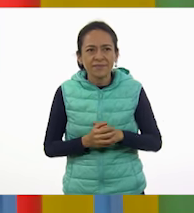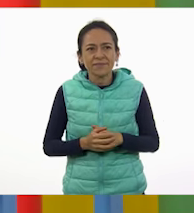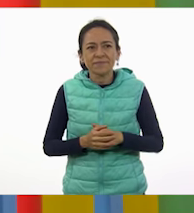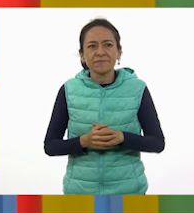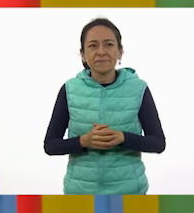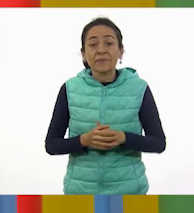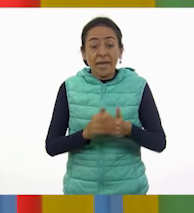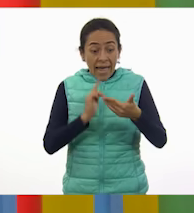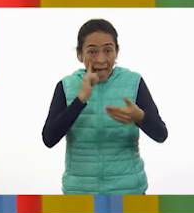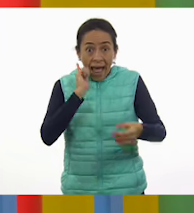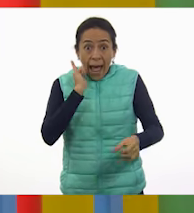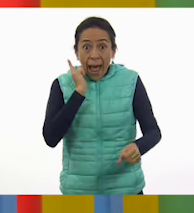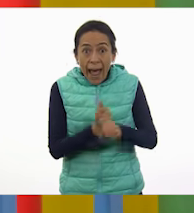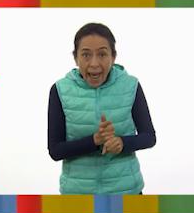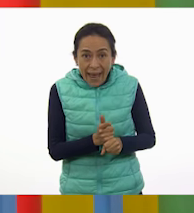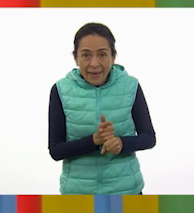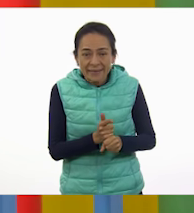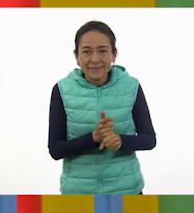Aquí está.